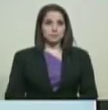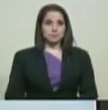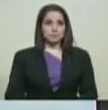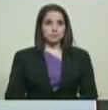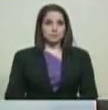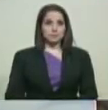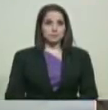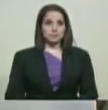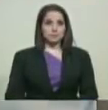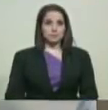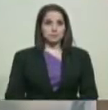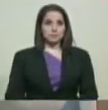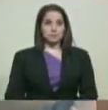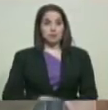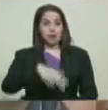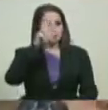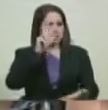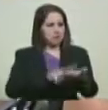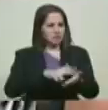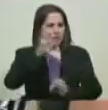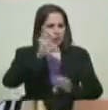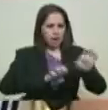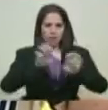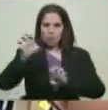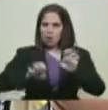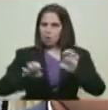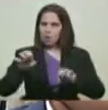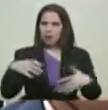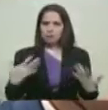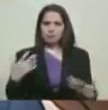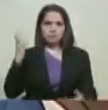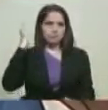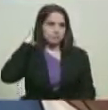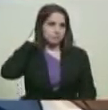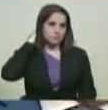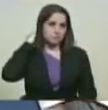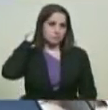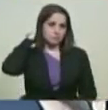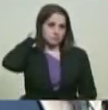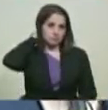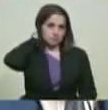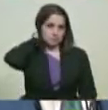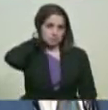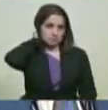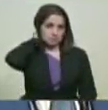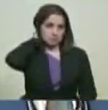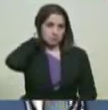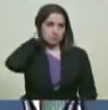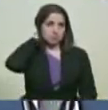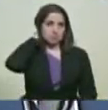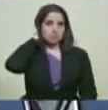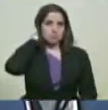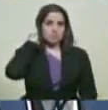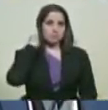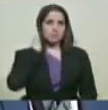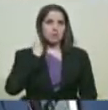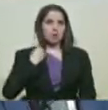y a certificar, a verificar que Venezuela es una democracia